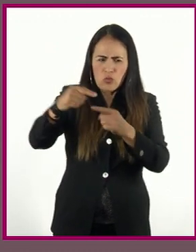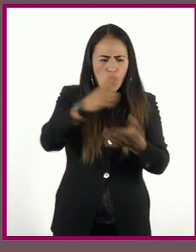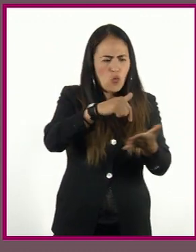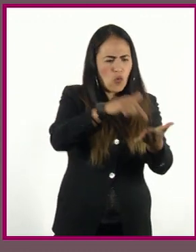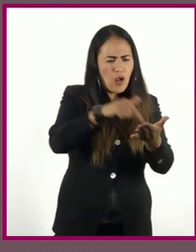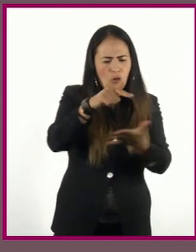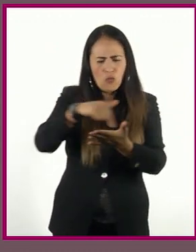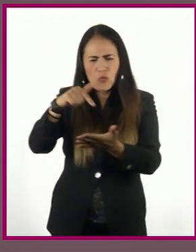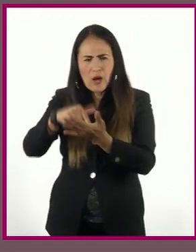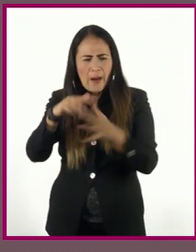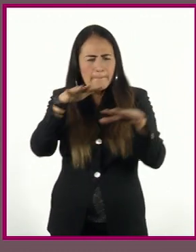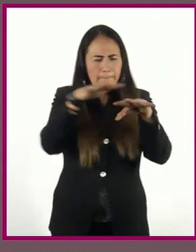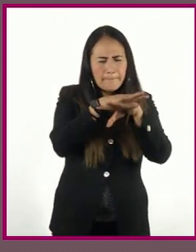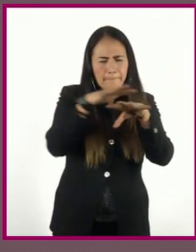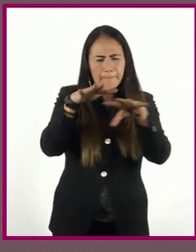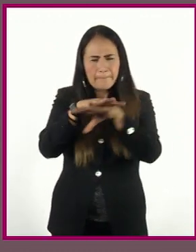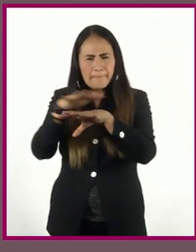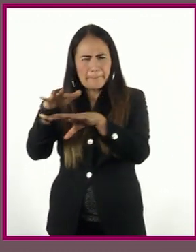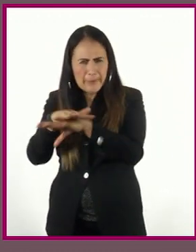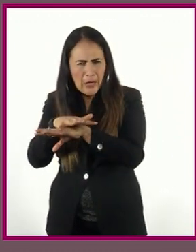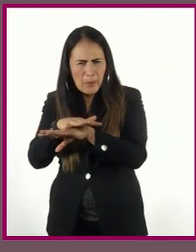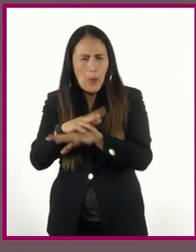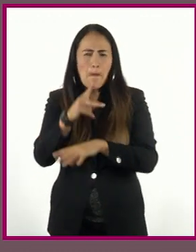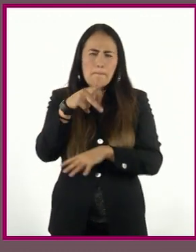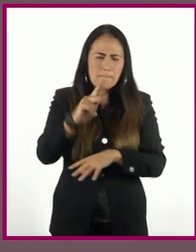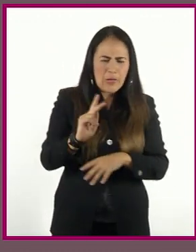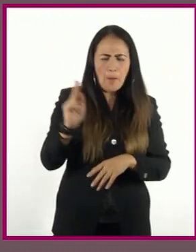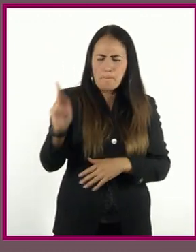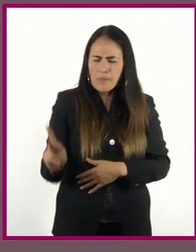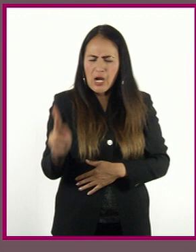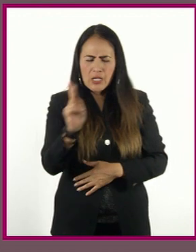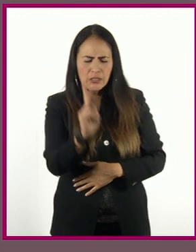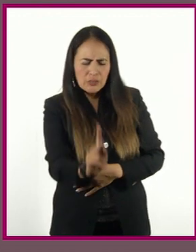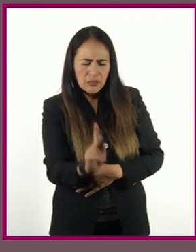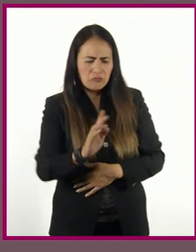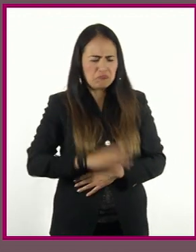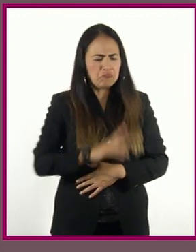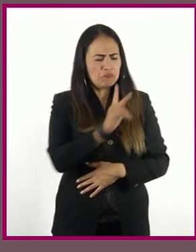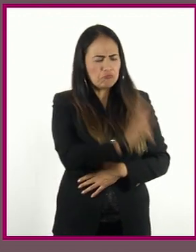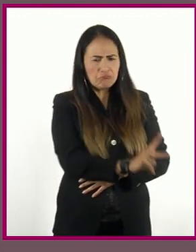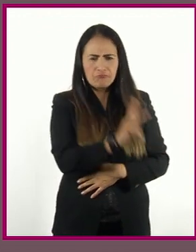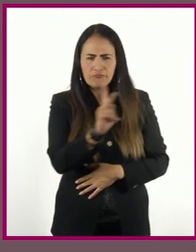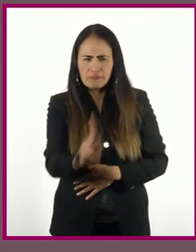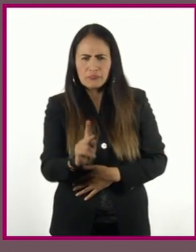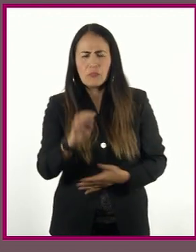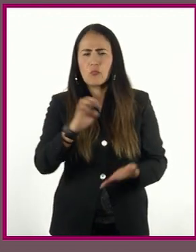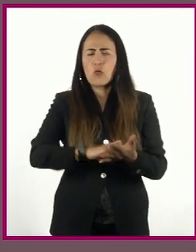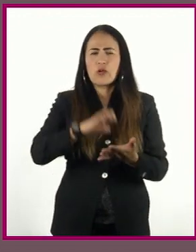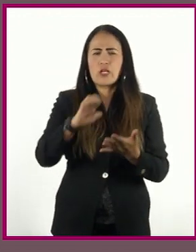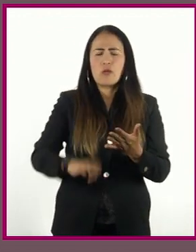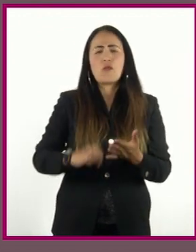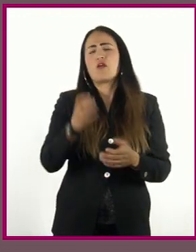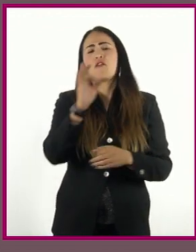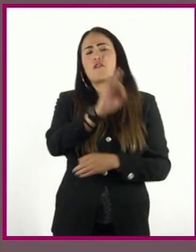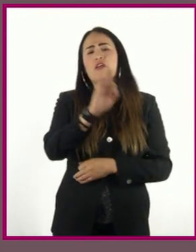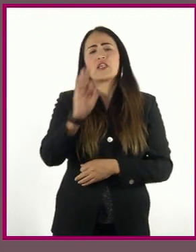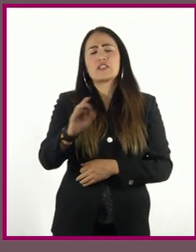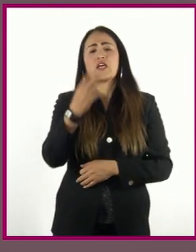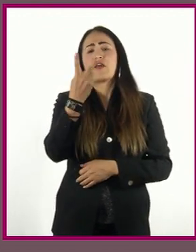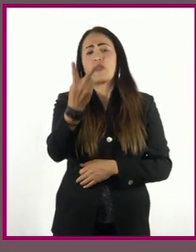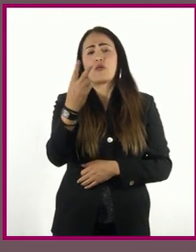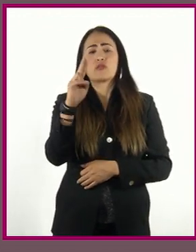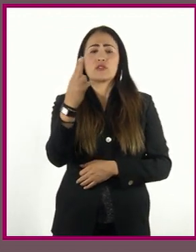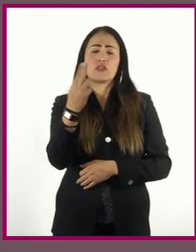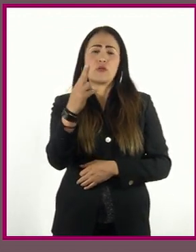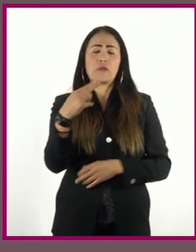celebrado, hay diversos aspectos en común entre una región y otra, como la idea de que cada 2 de noviembre los difuntos